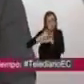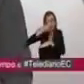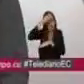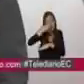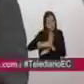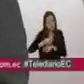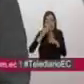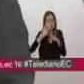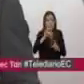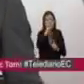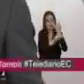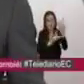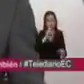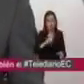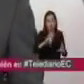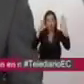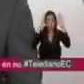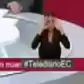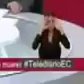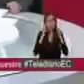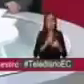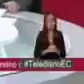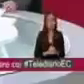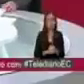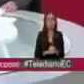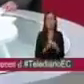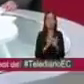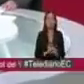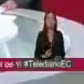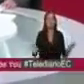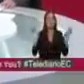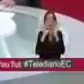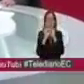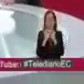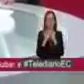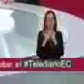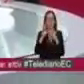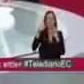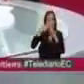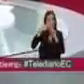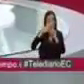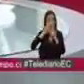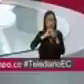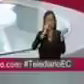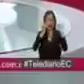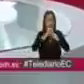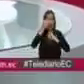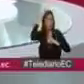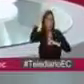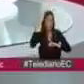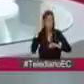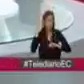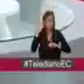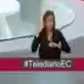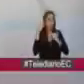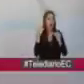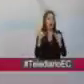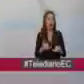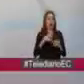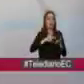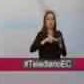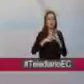para dar paso a este color red lo fundamental es cambiar de color no significa bajar la guardia y eso es algo que